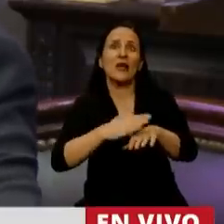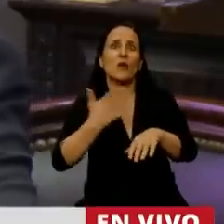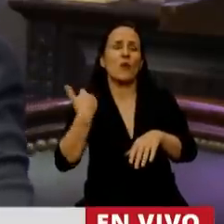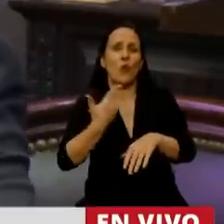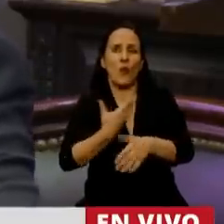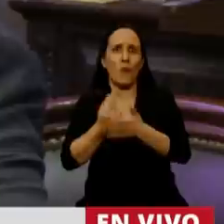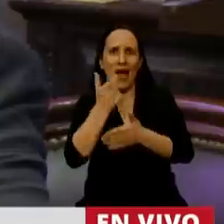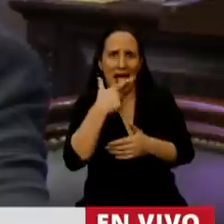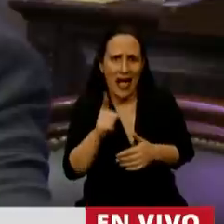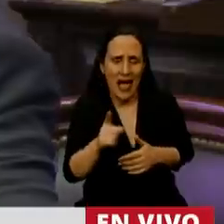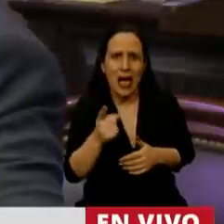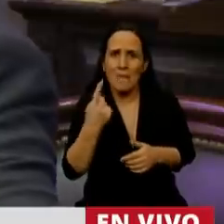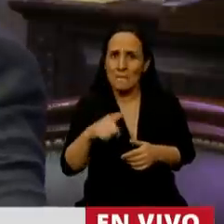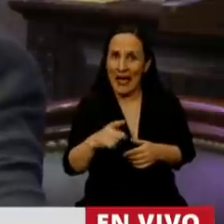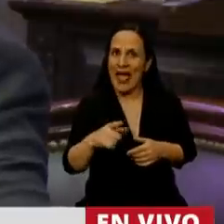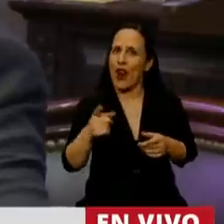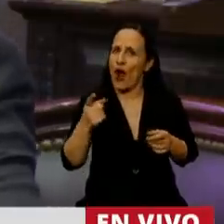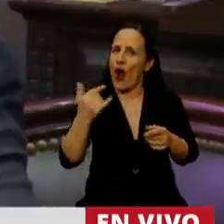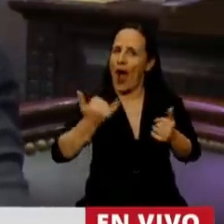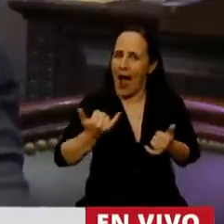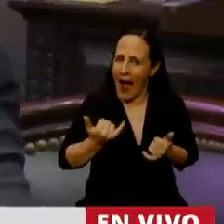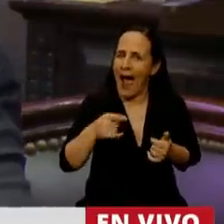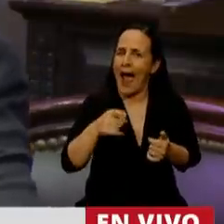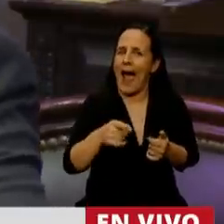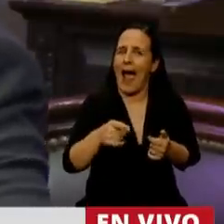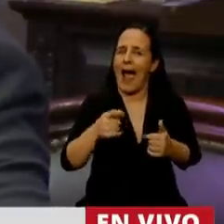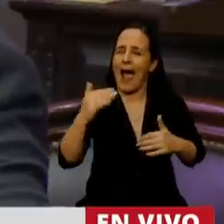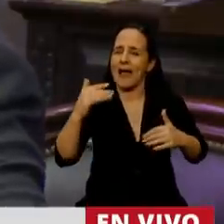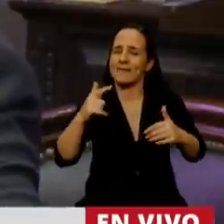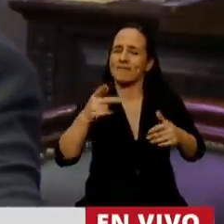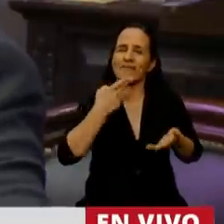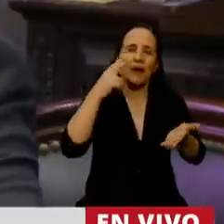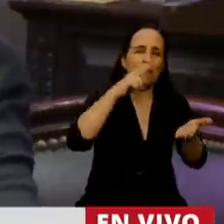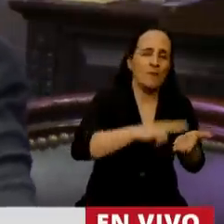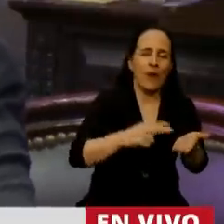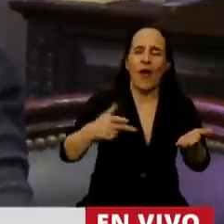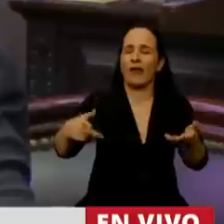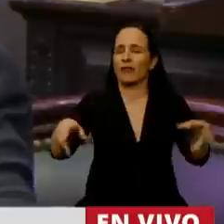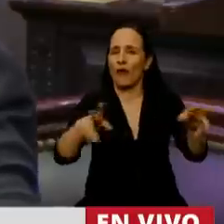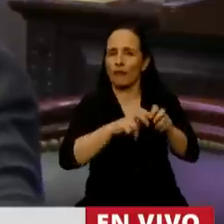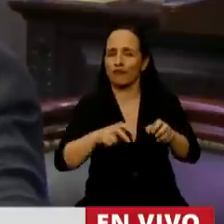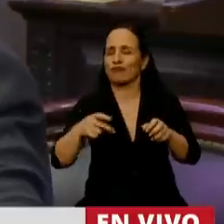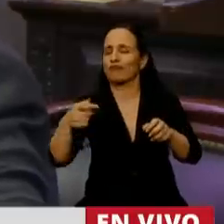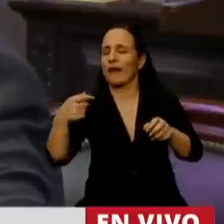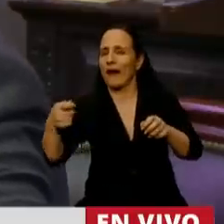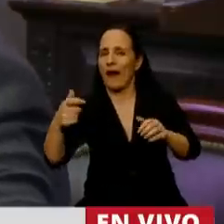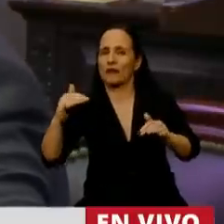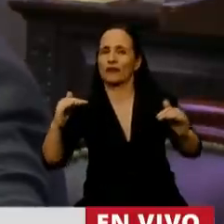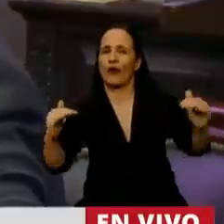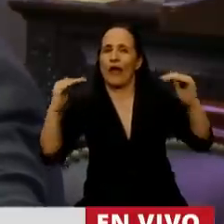superávit con superávit comercial con equilibrio fiscal con superávit energético